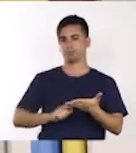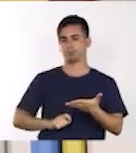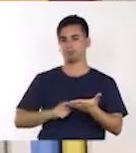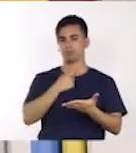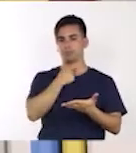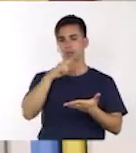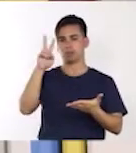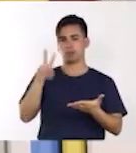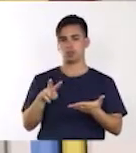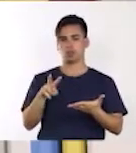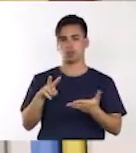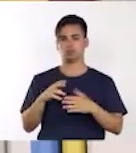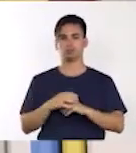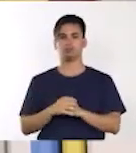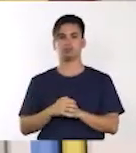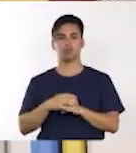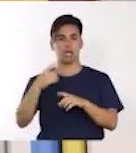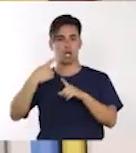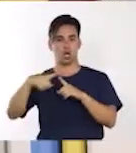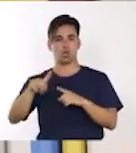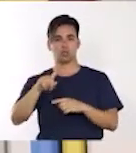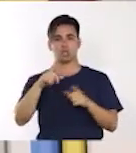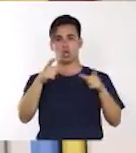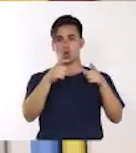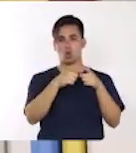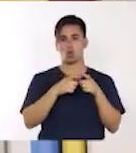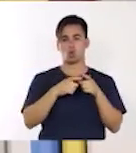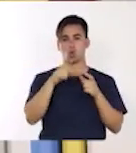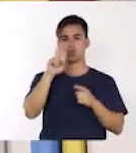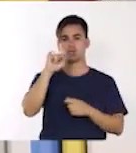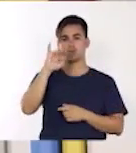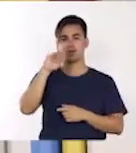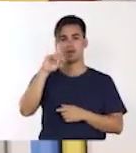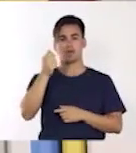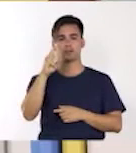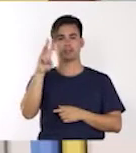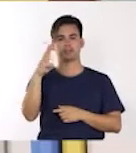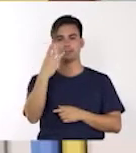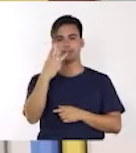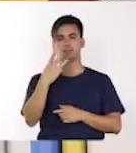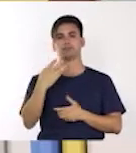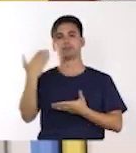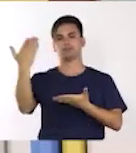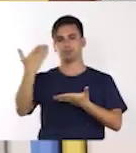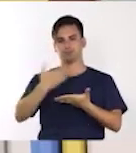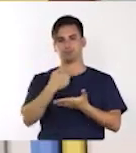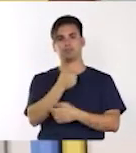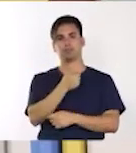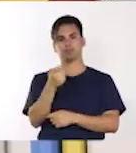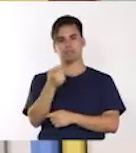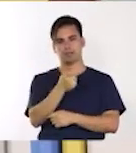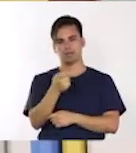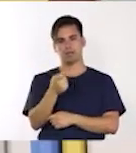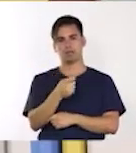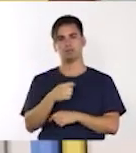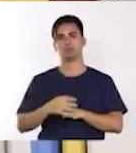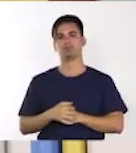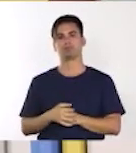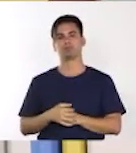temas para el seminario, teniendo en cuenta que para poder